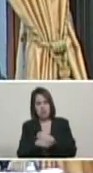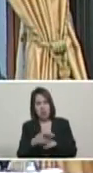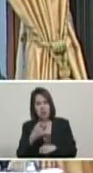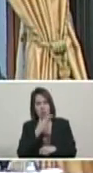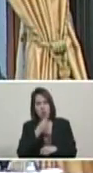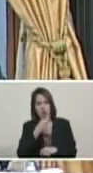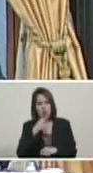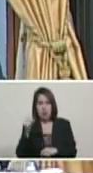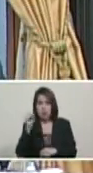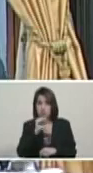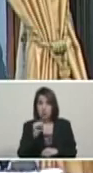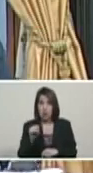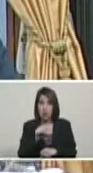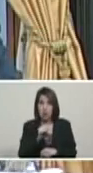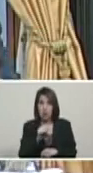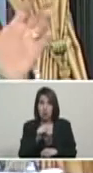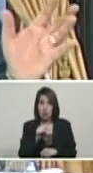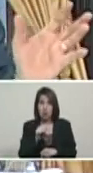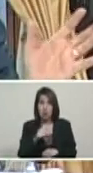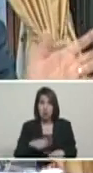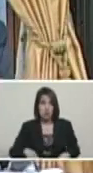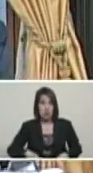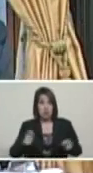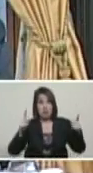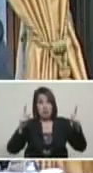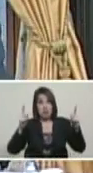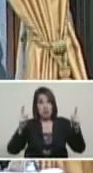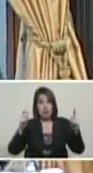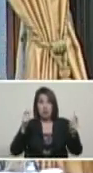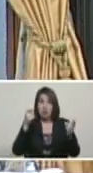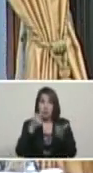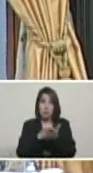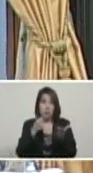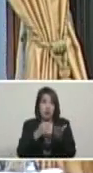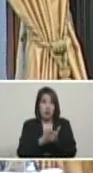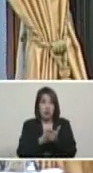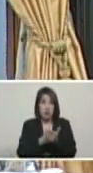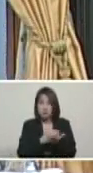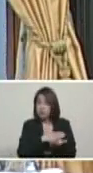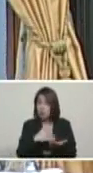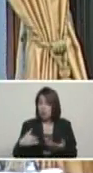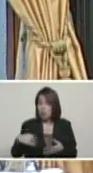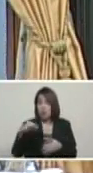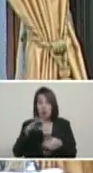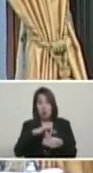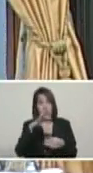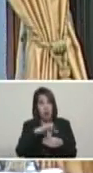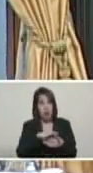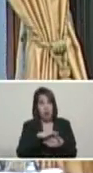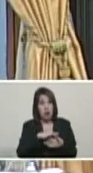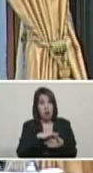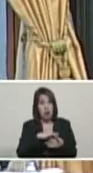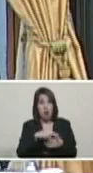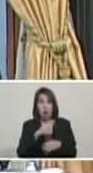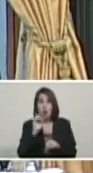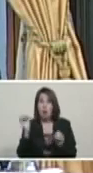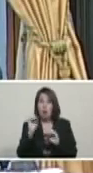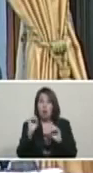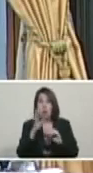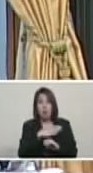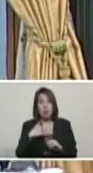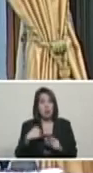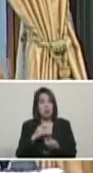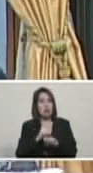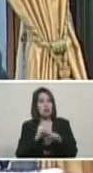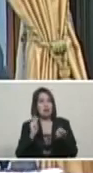soberanos, y gastarlo y pagar, si lo quiere ahorrar o si lo quiere convertir por la